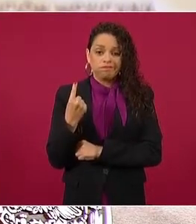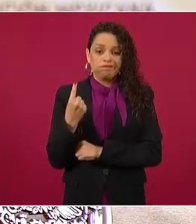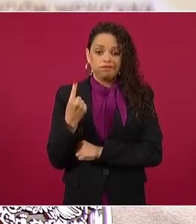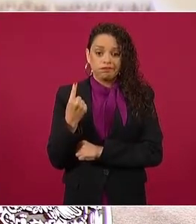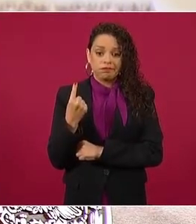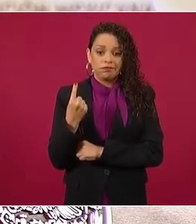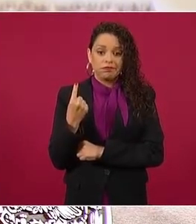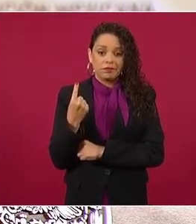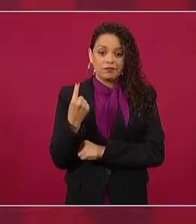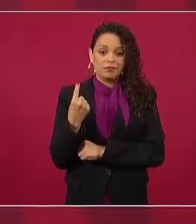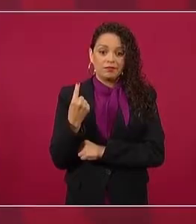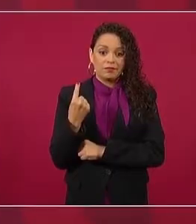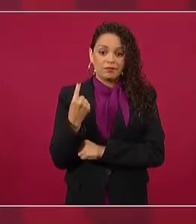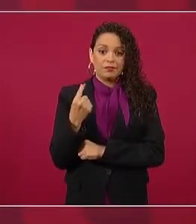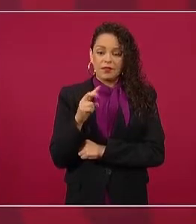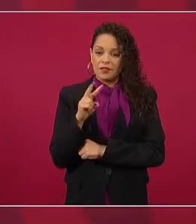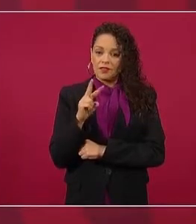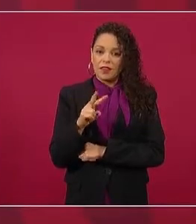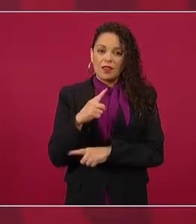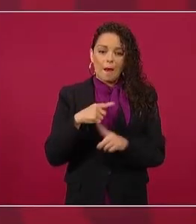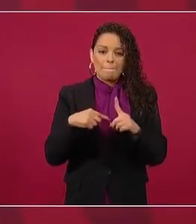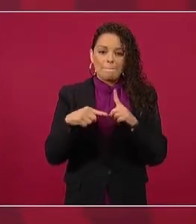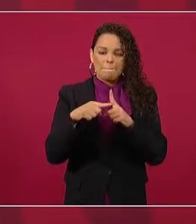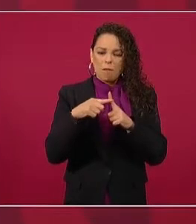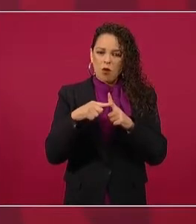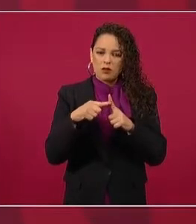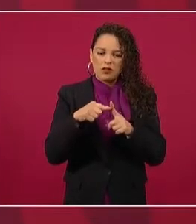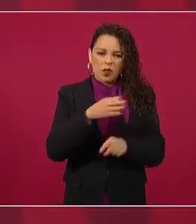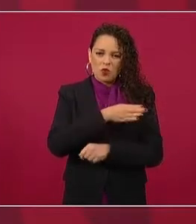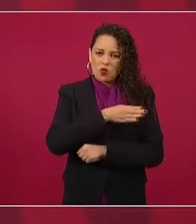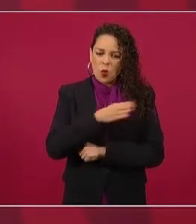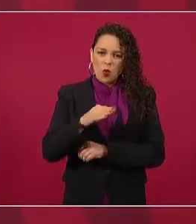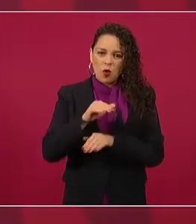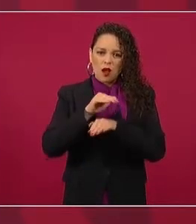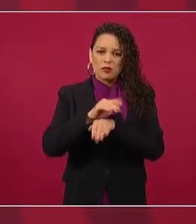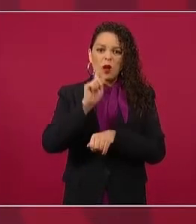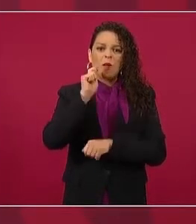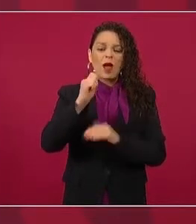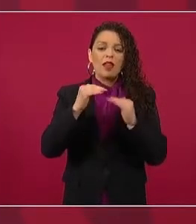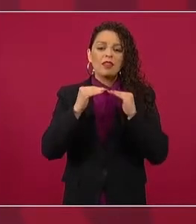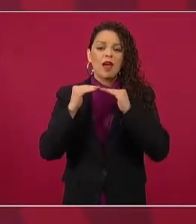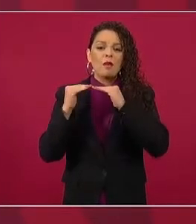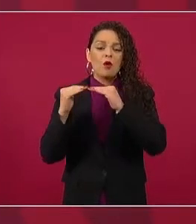de las cosas buenas de la democracia.